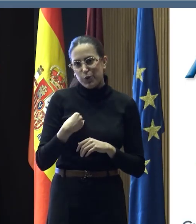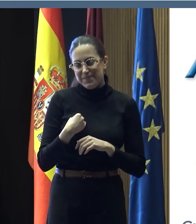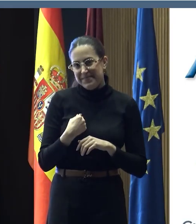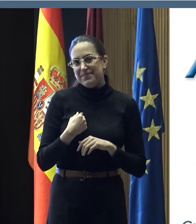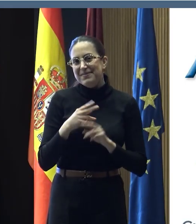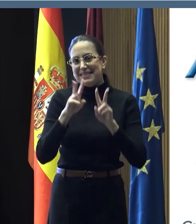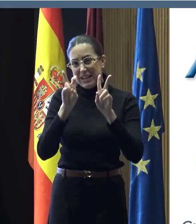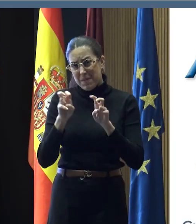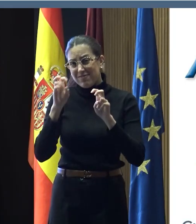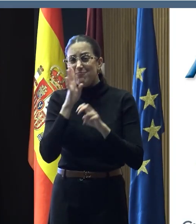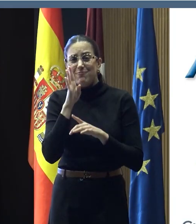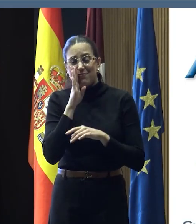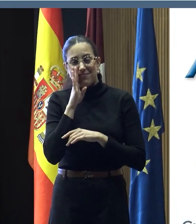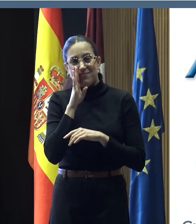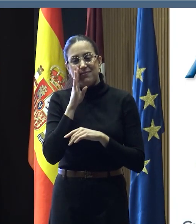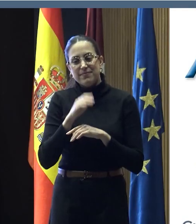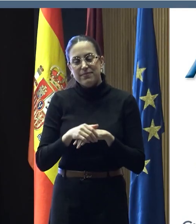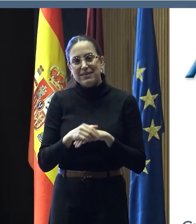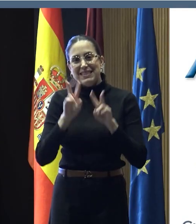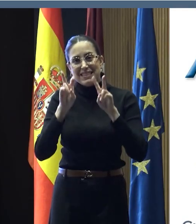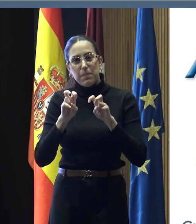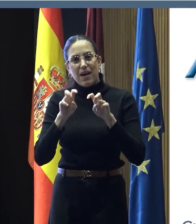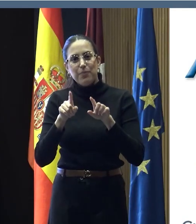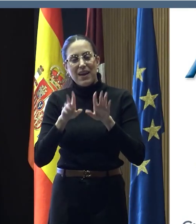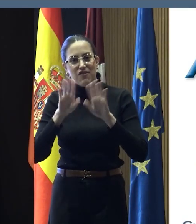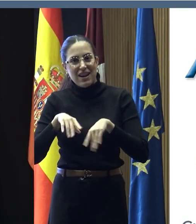tiene que ver con el retraso.